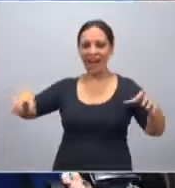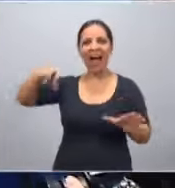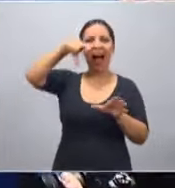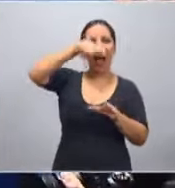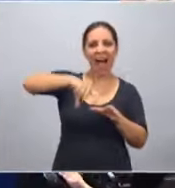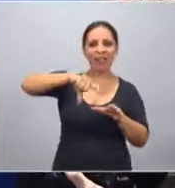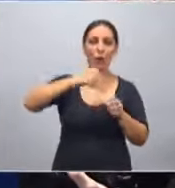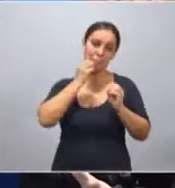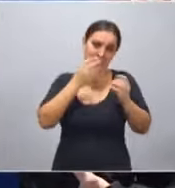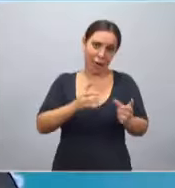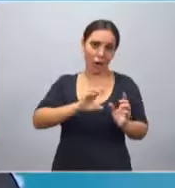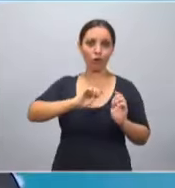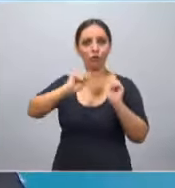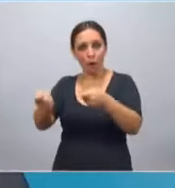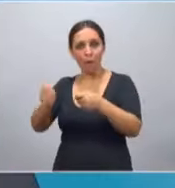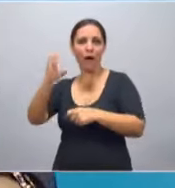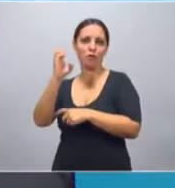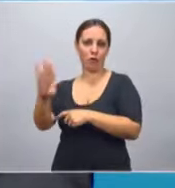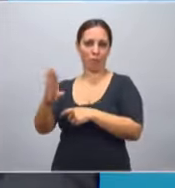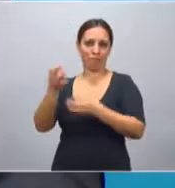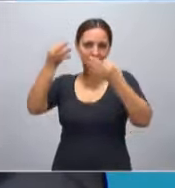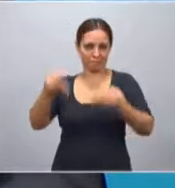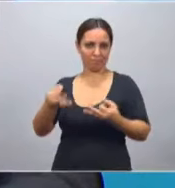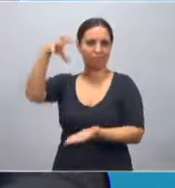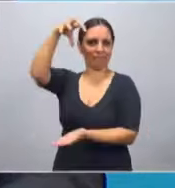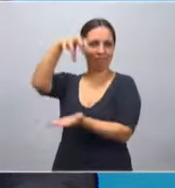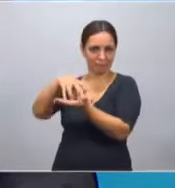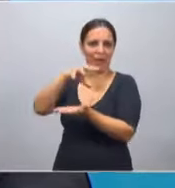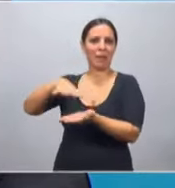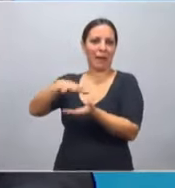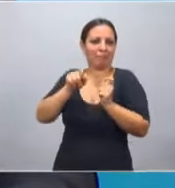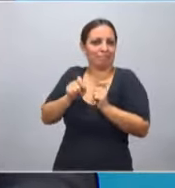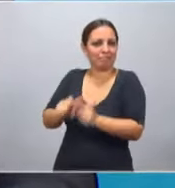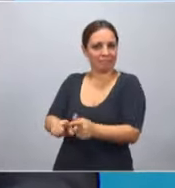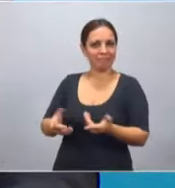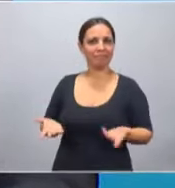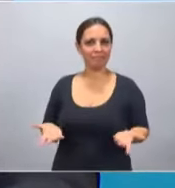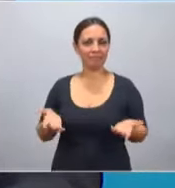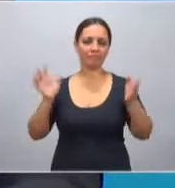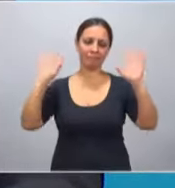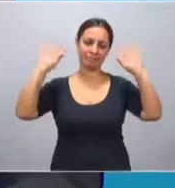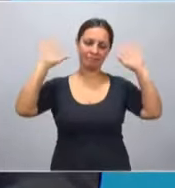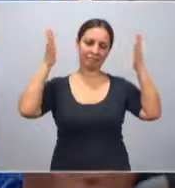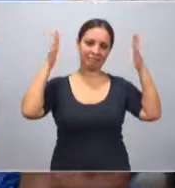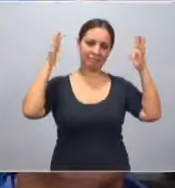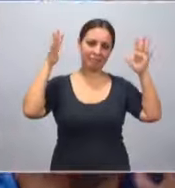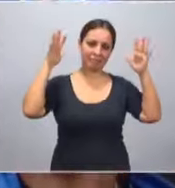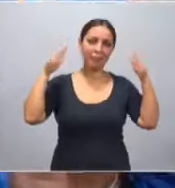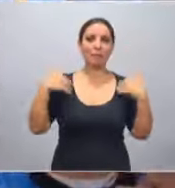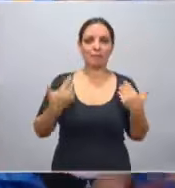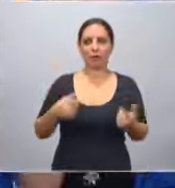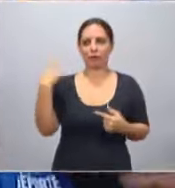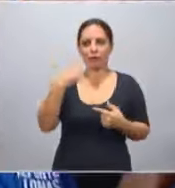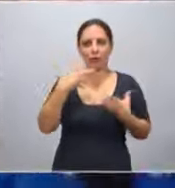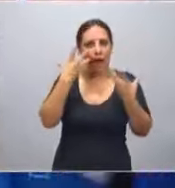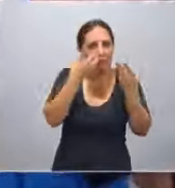cancha de fútbol en un club de barrio por eso apoyamos a los clubes de